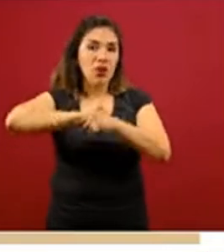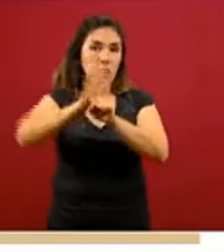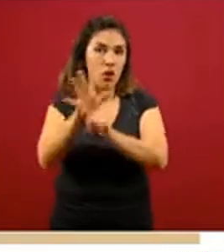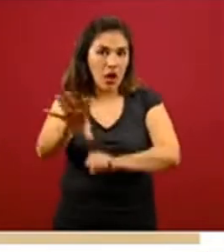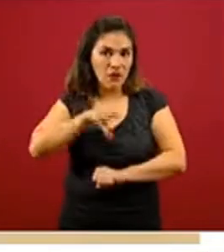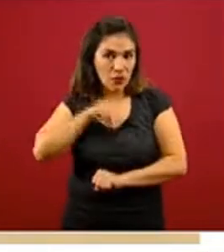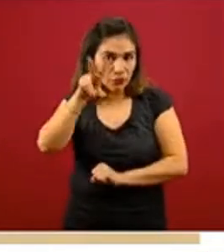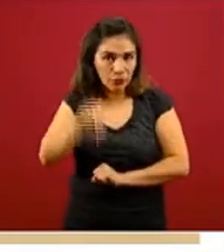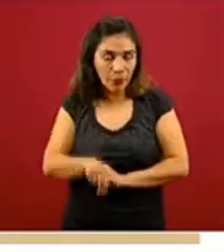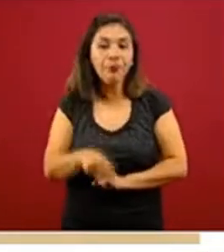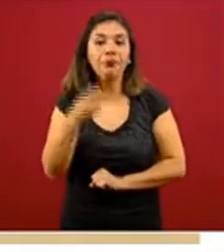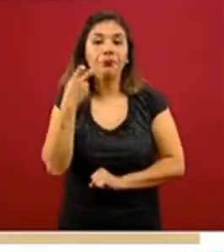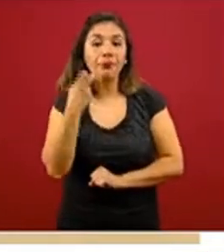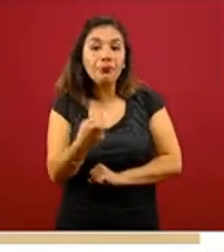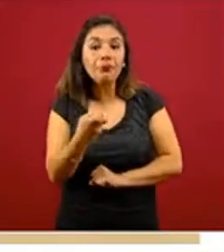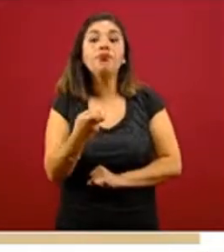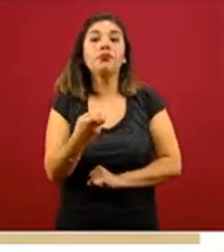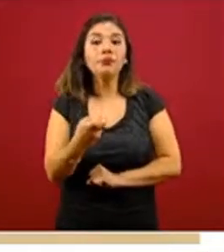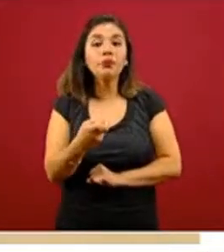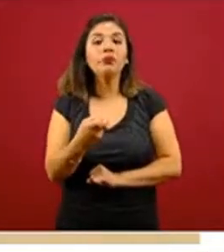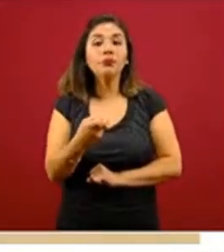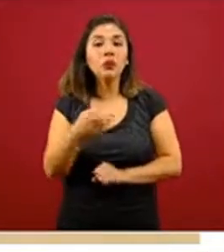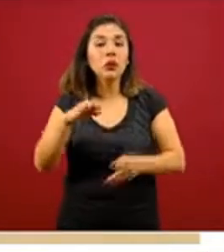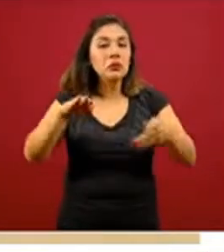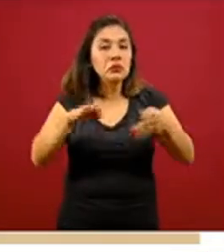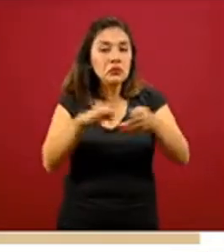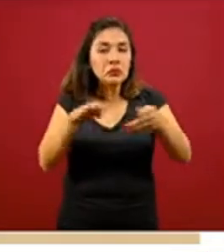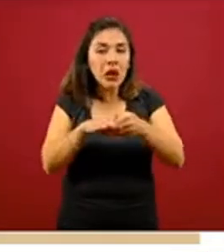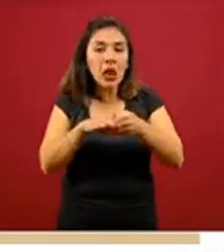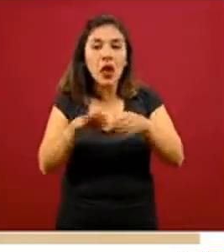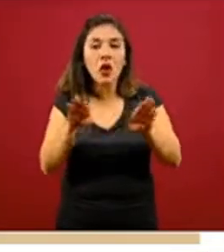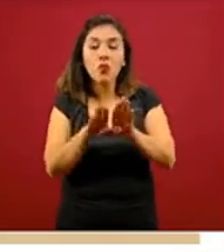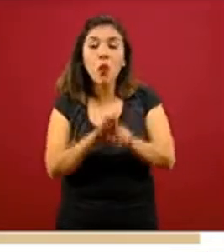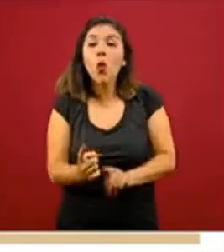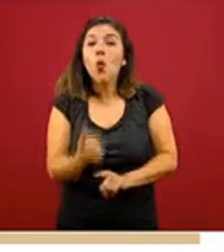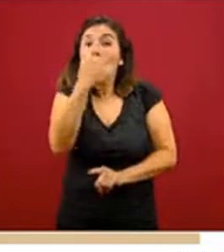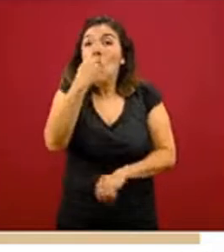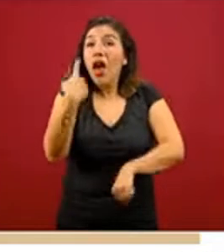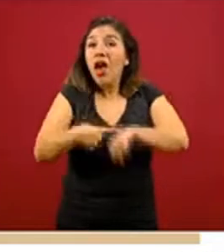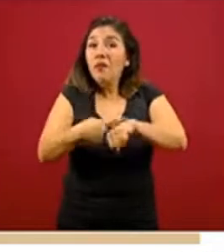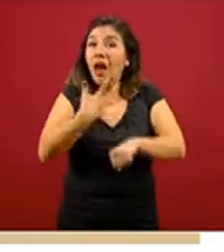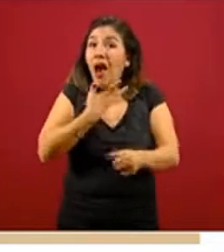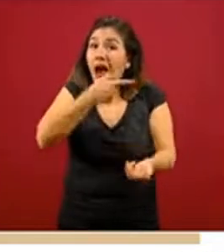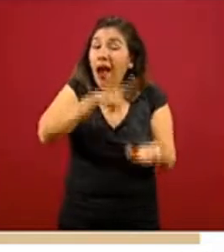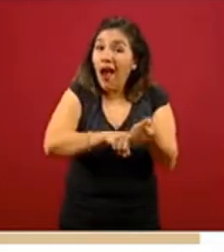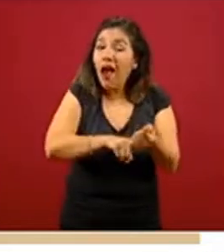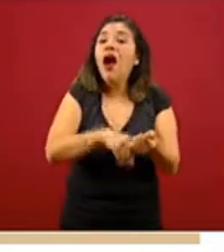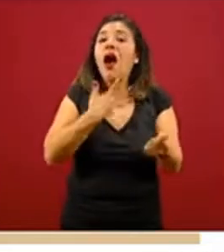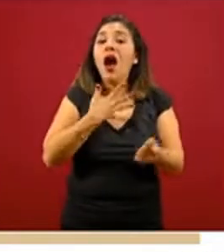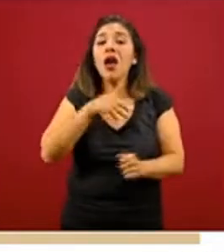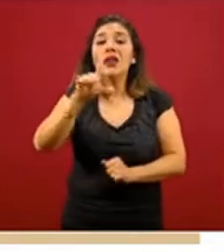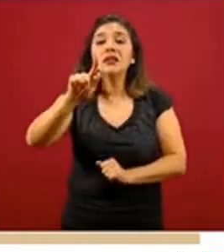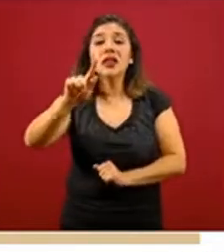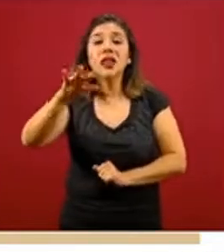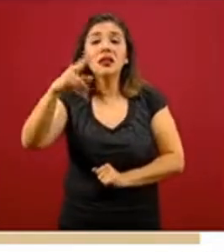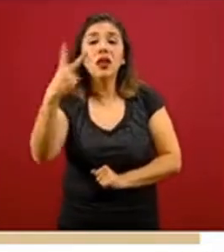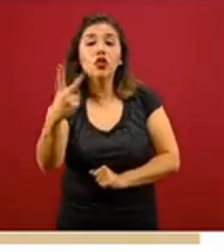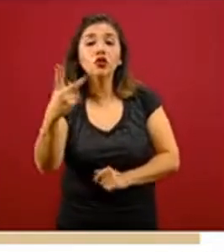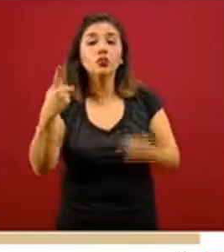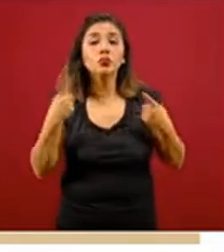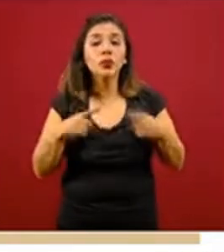médica. Por lo tanto, con al menos una comorbilidad asociada tenemos al 72% de